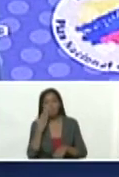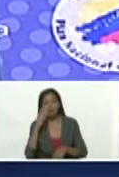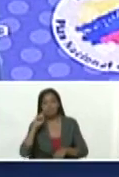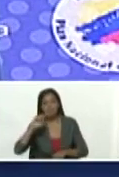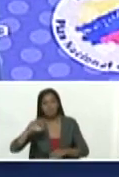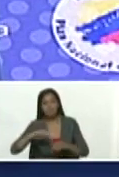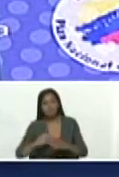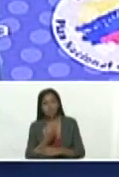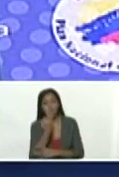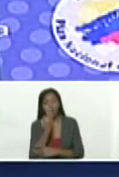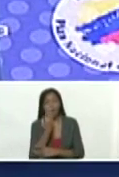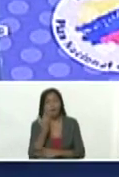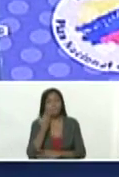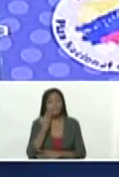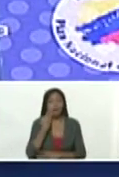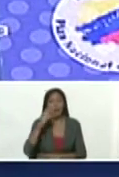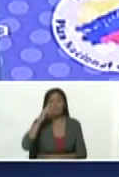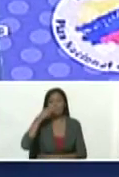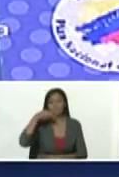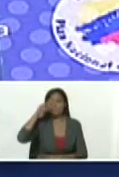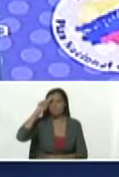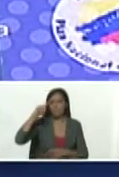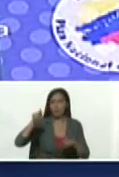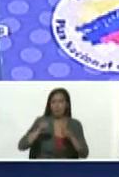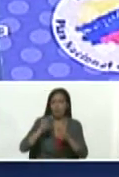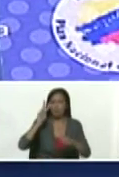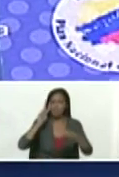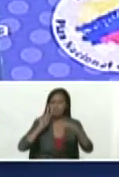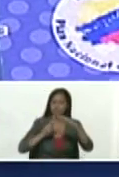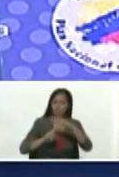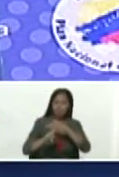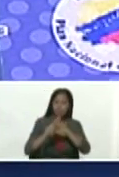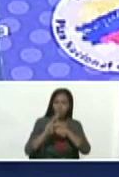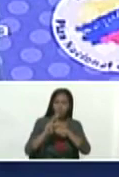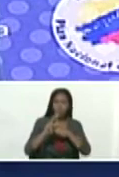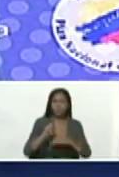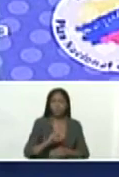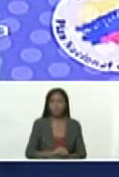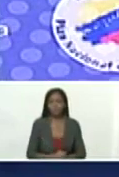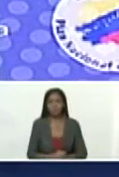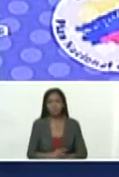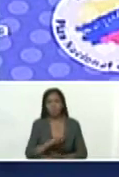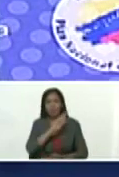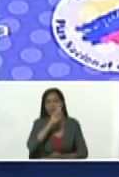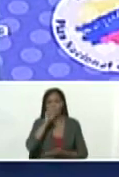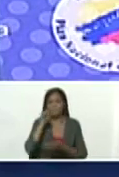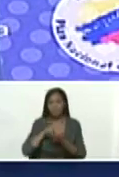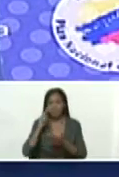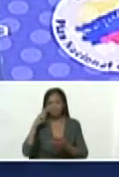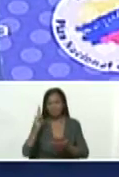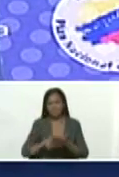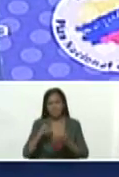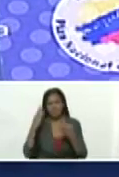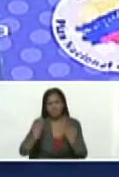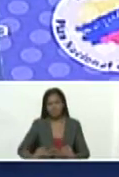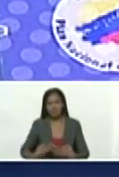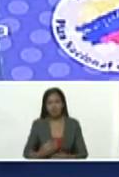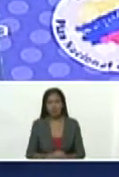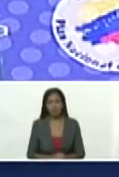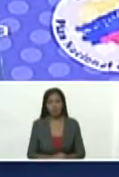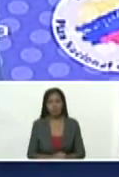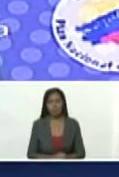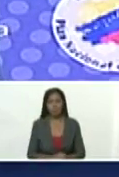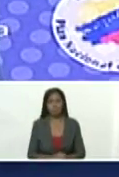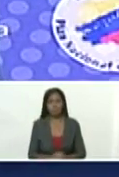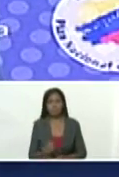también, padres y madres, la visión de una república de verdad. Aquí me